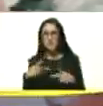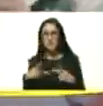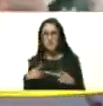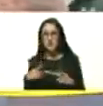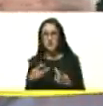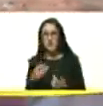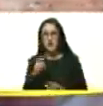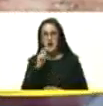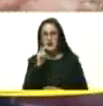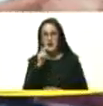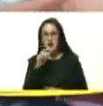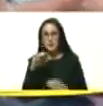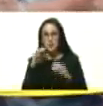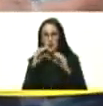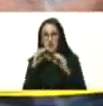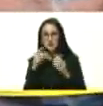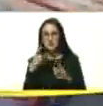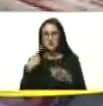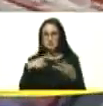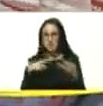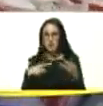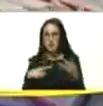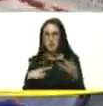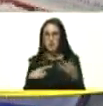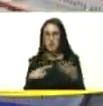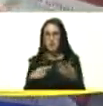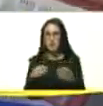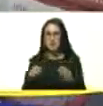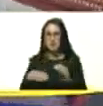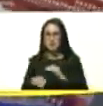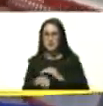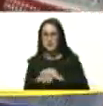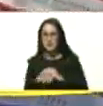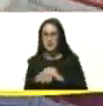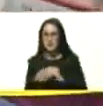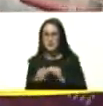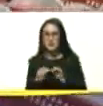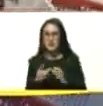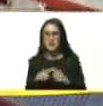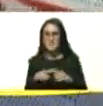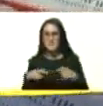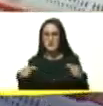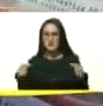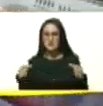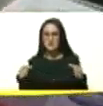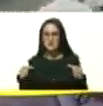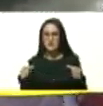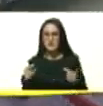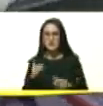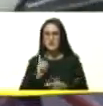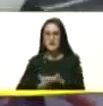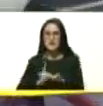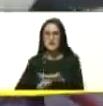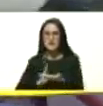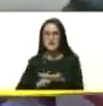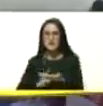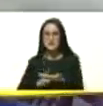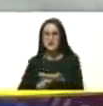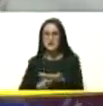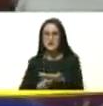carne para hamburguesa, croquetas, filetes, empanizado, salchichas, presidente,